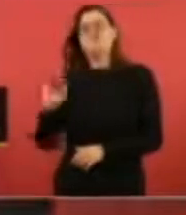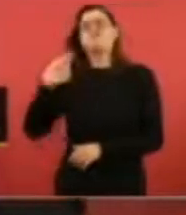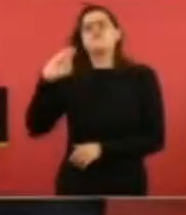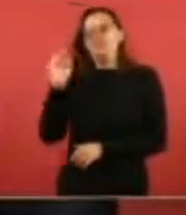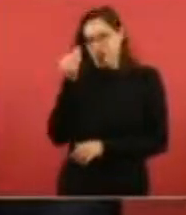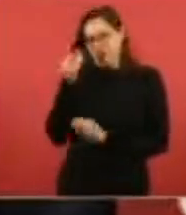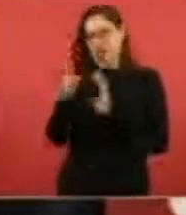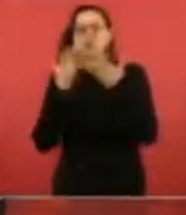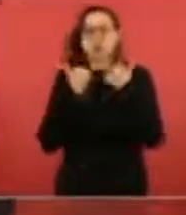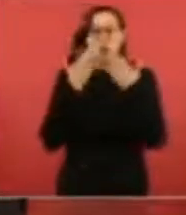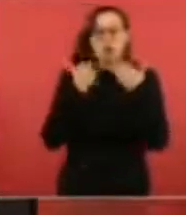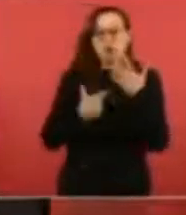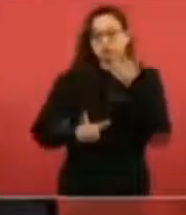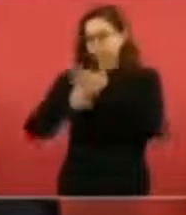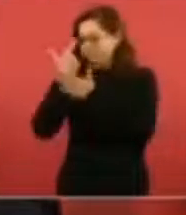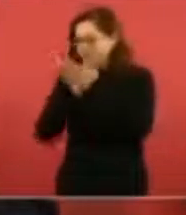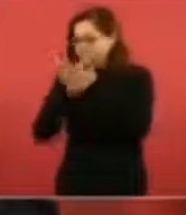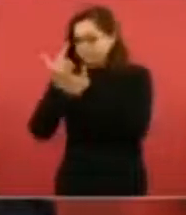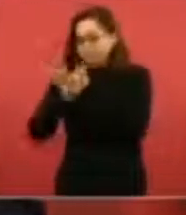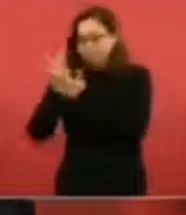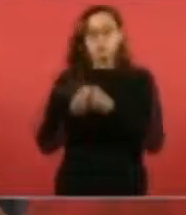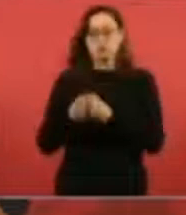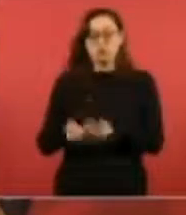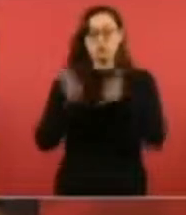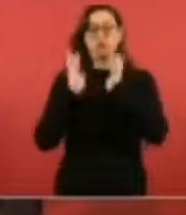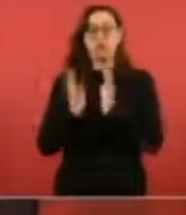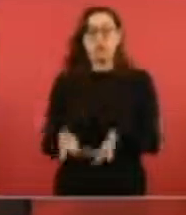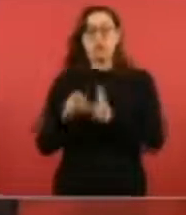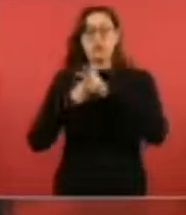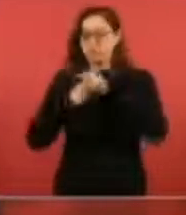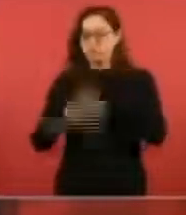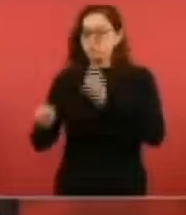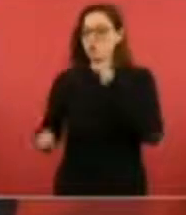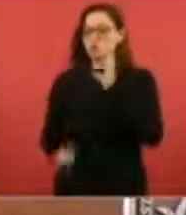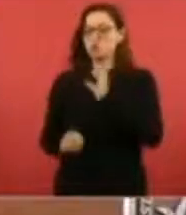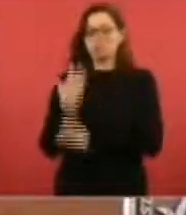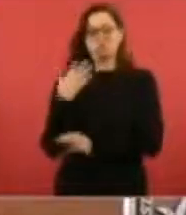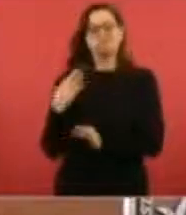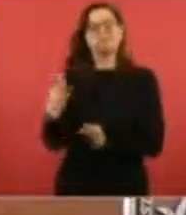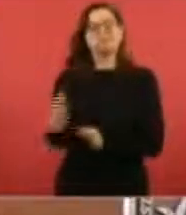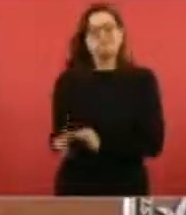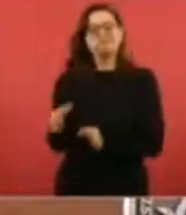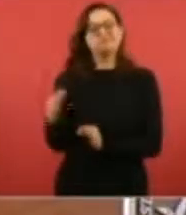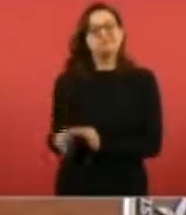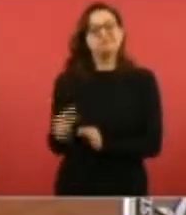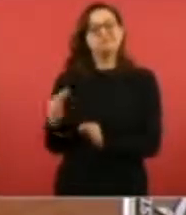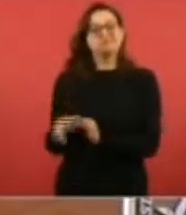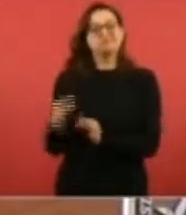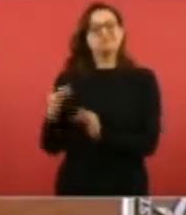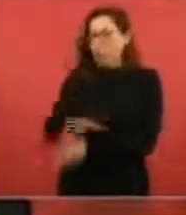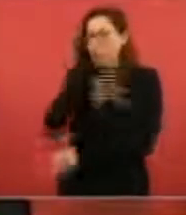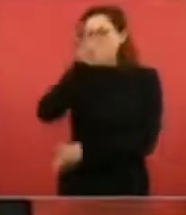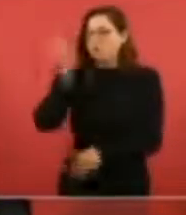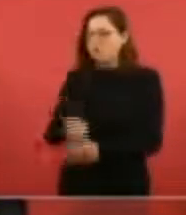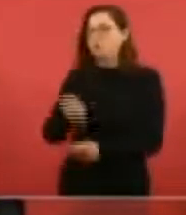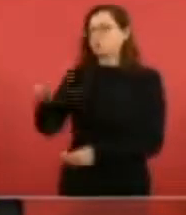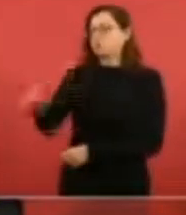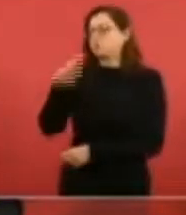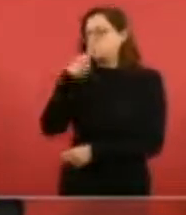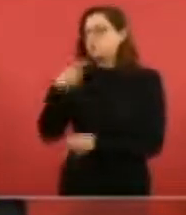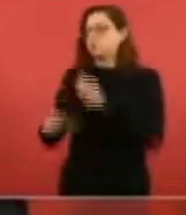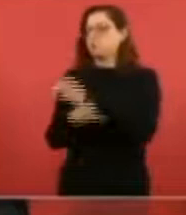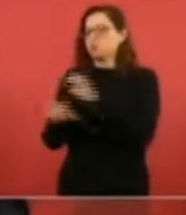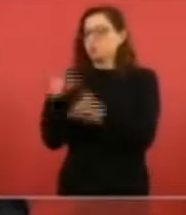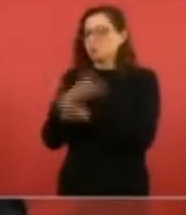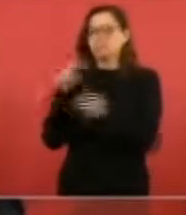salud pública. Ese sistema va a funcionar a la perfección. Ese es el compromiso que tenemos. Yo puedo decir